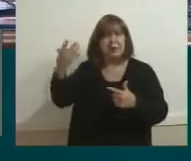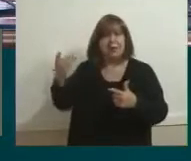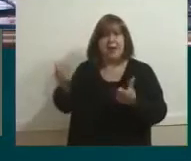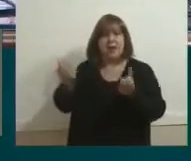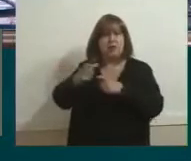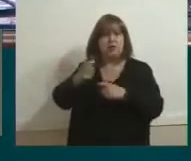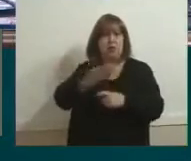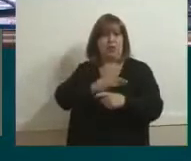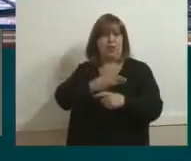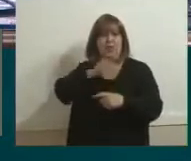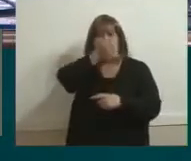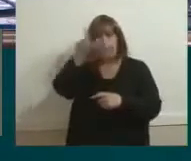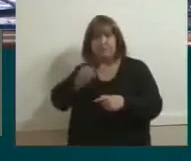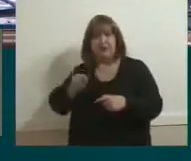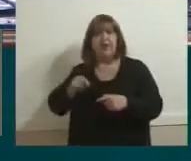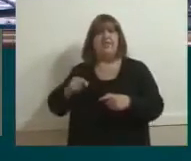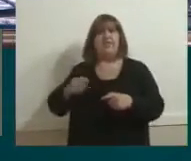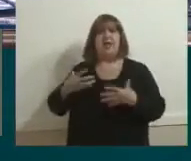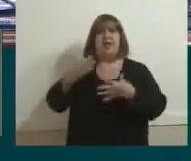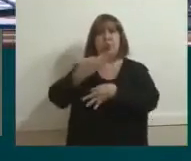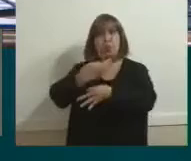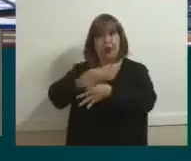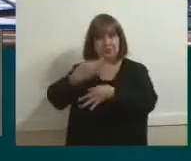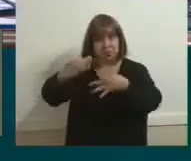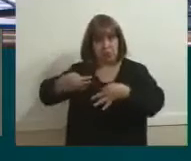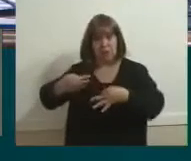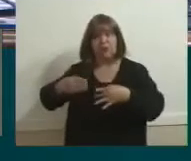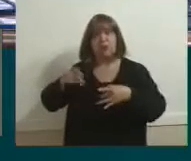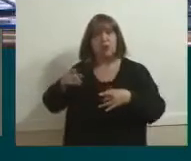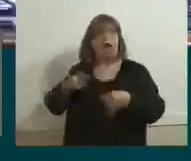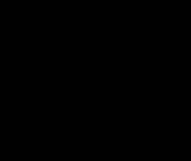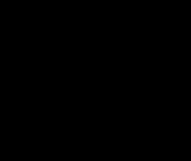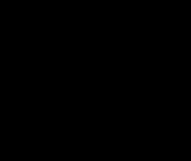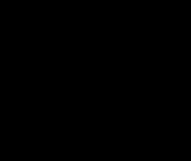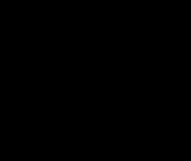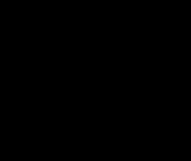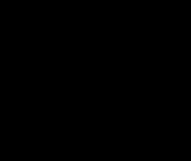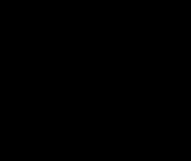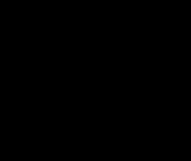en mendoza somos defensores de la presencialidad educativa